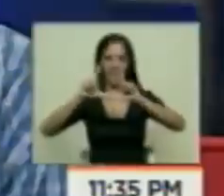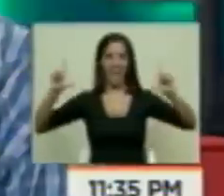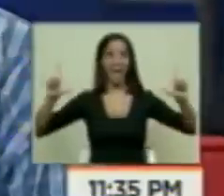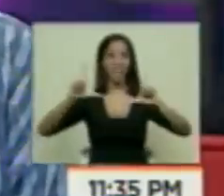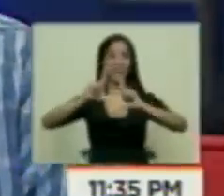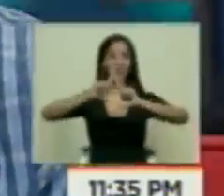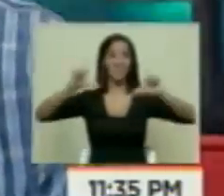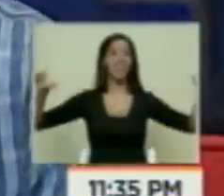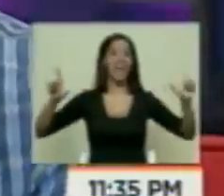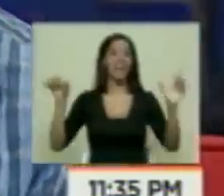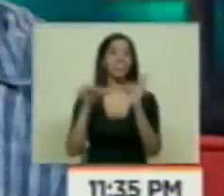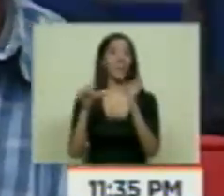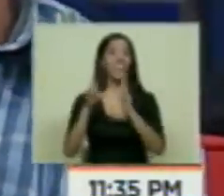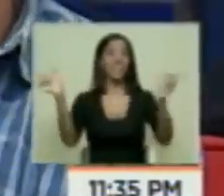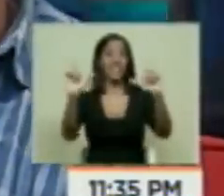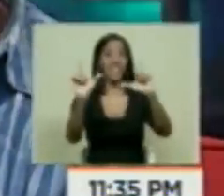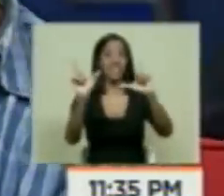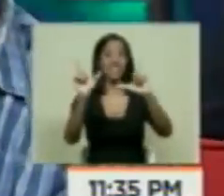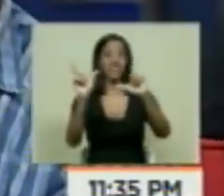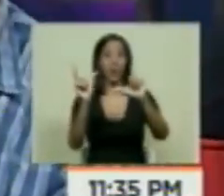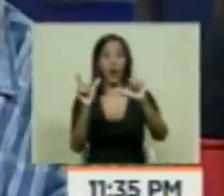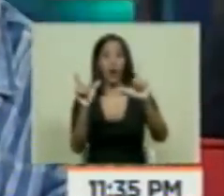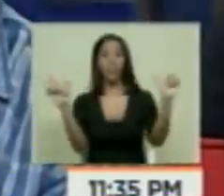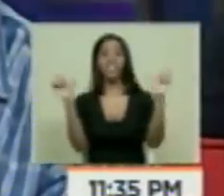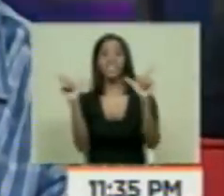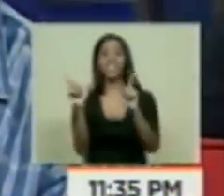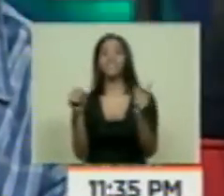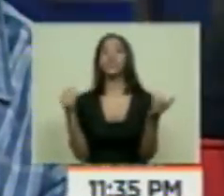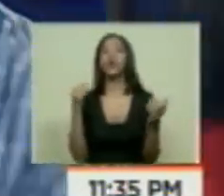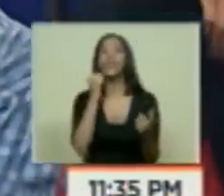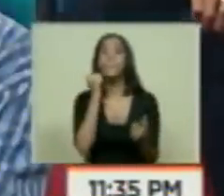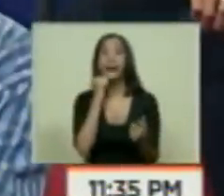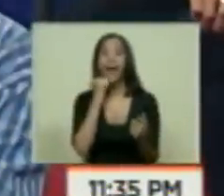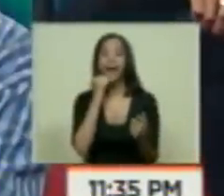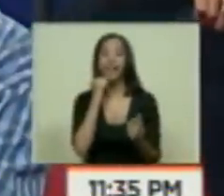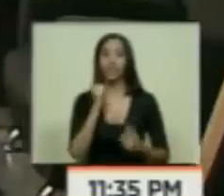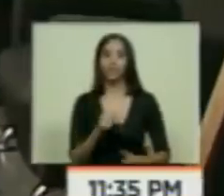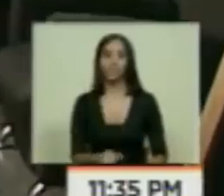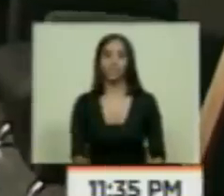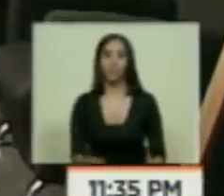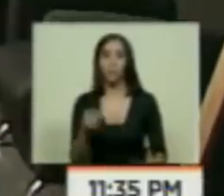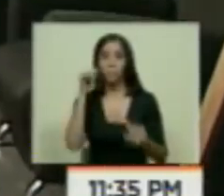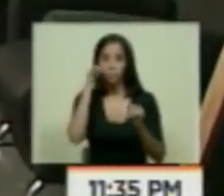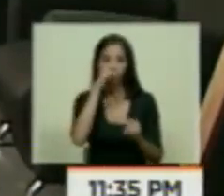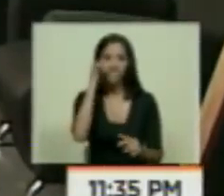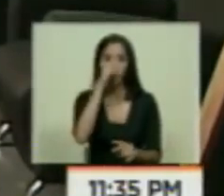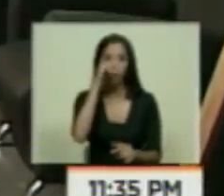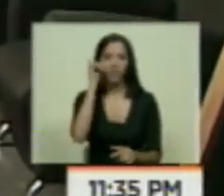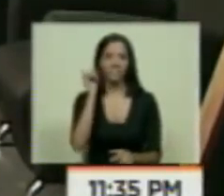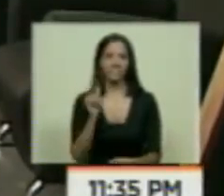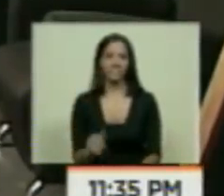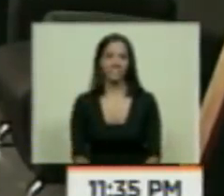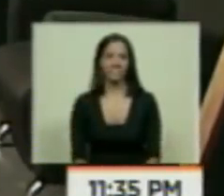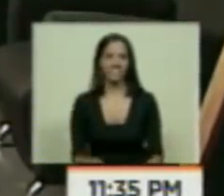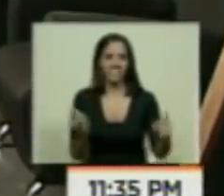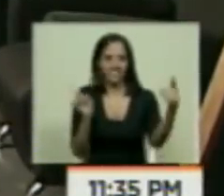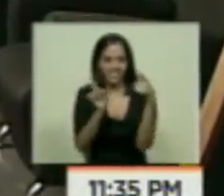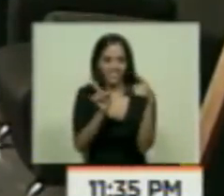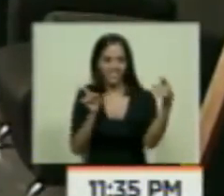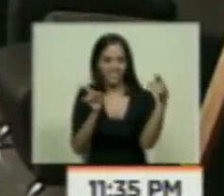Abre el plano de dónde está el televisor. ¿Dónde allá está el televisor y dónde aquí está Mango? Con la Pónchalo ahí.